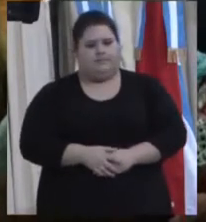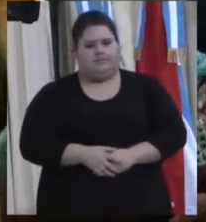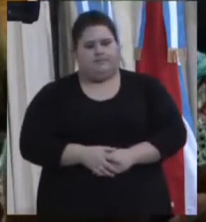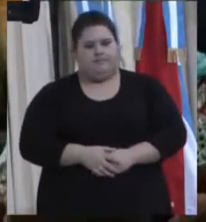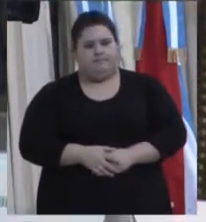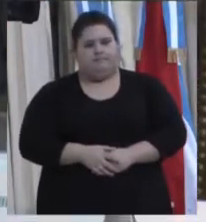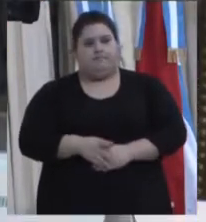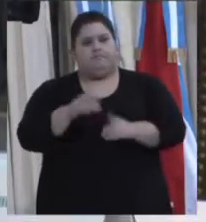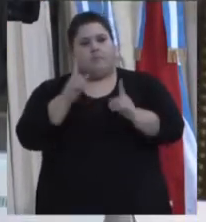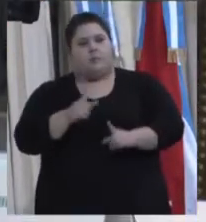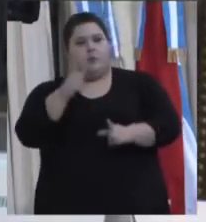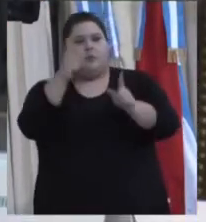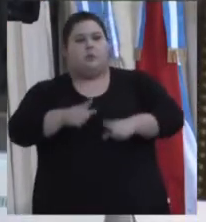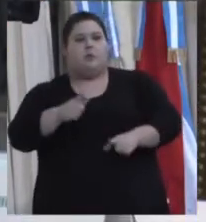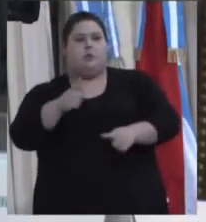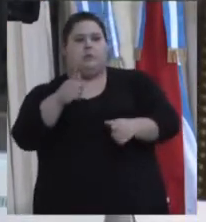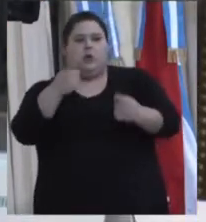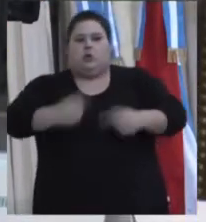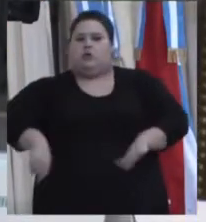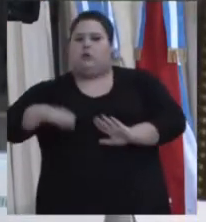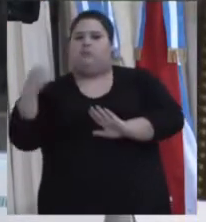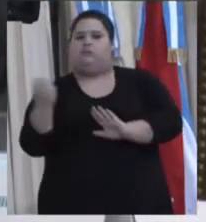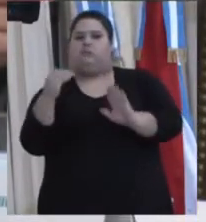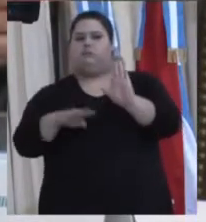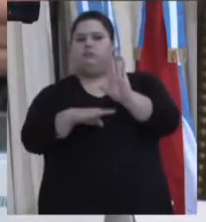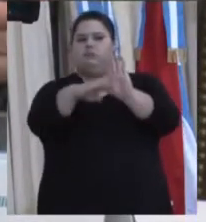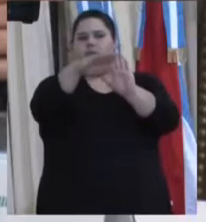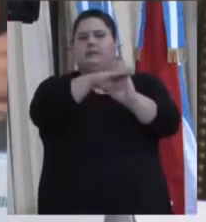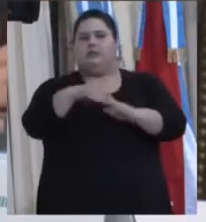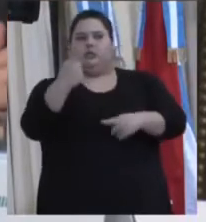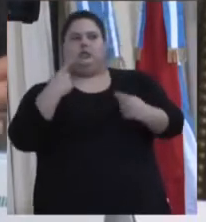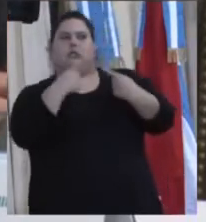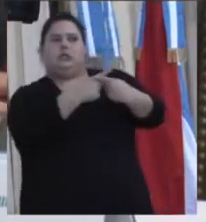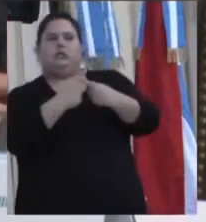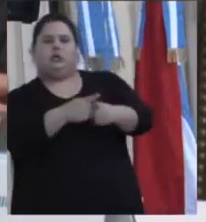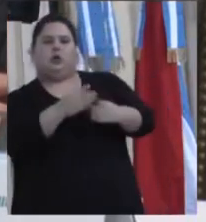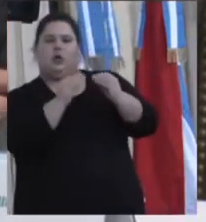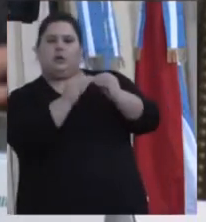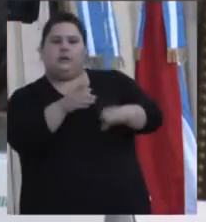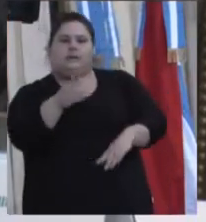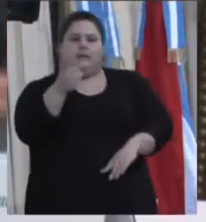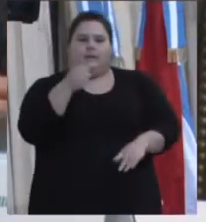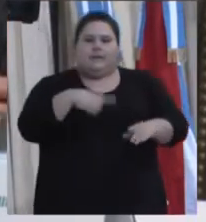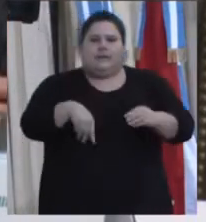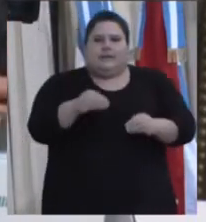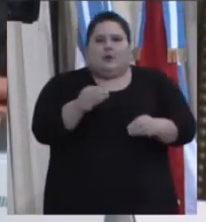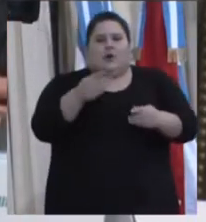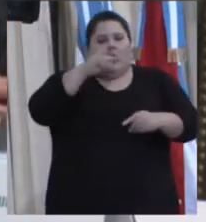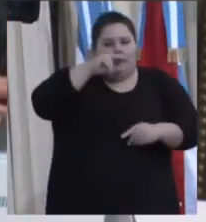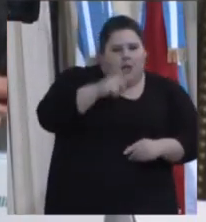Eso lo vemos en los rankings. Yo me peleo mucho con amigos que tengo en La Plata, en la UBA, que viven publicando rankings